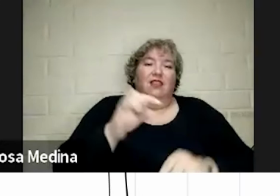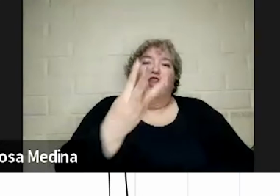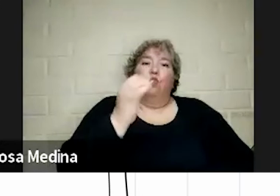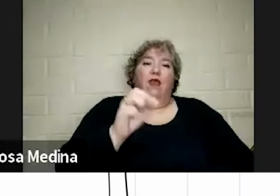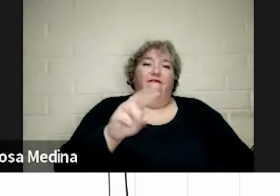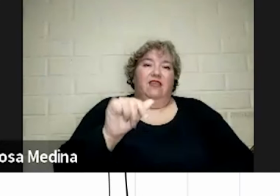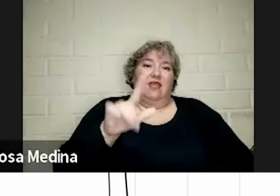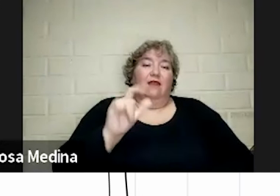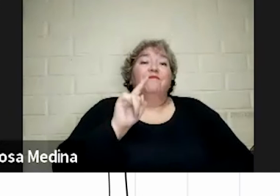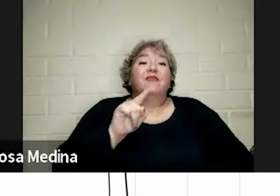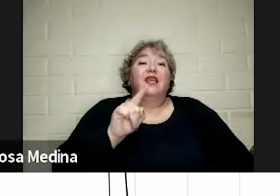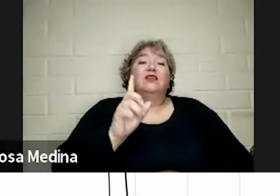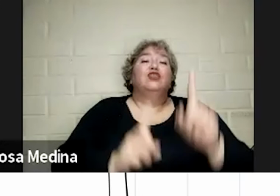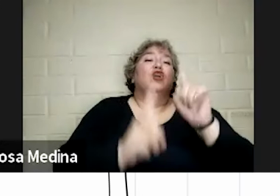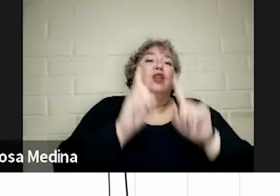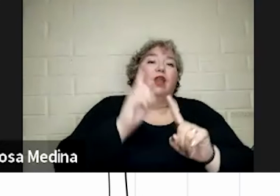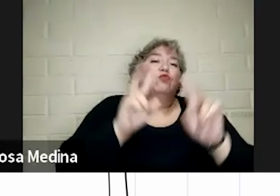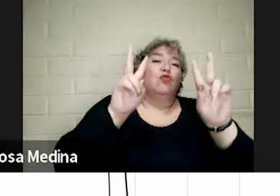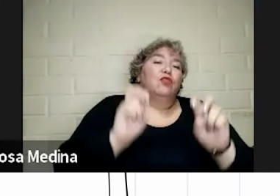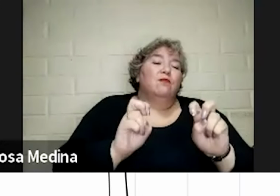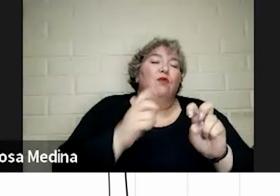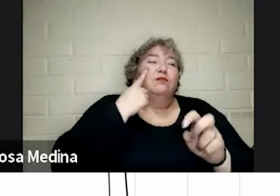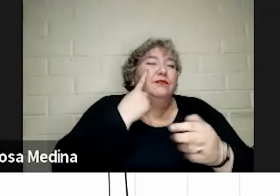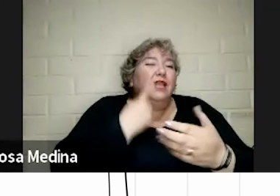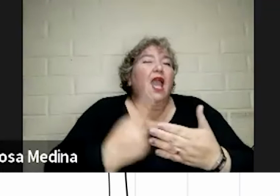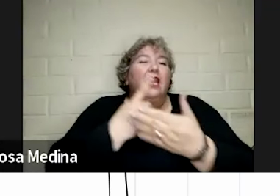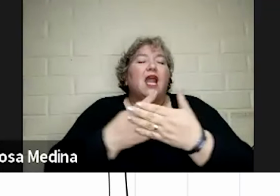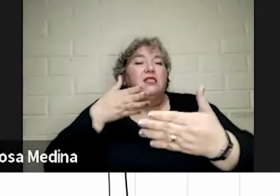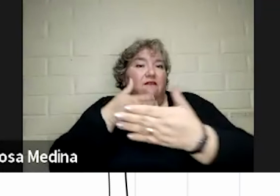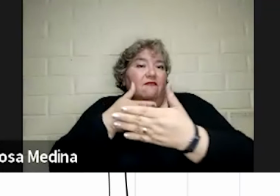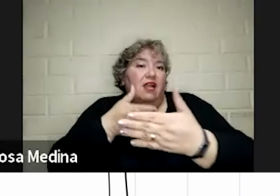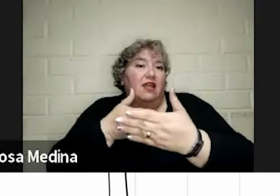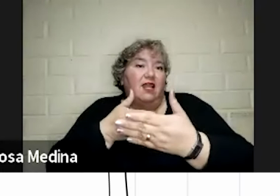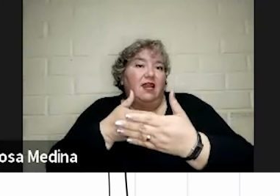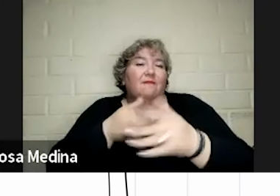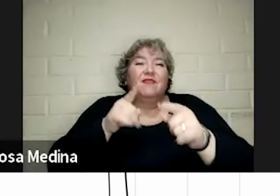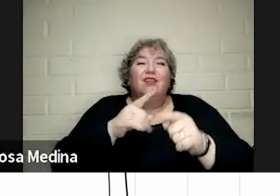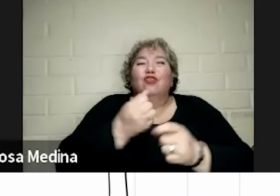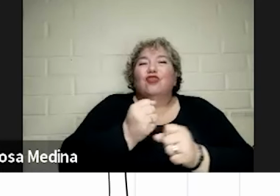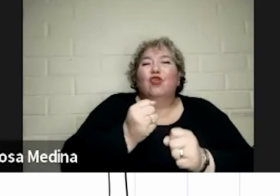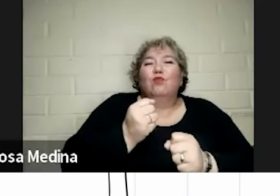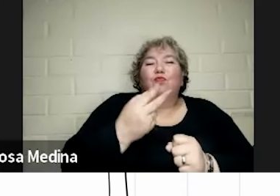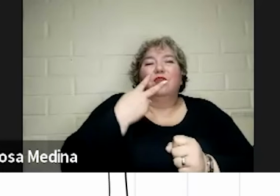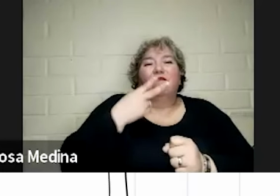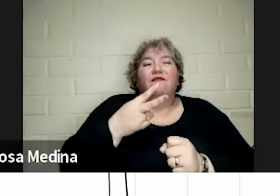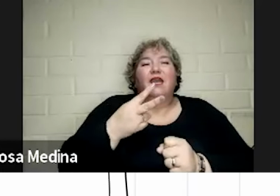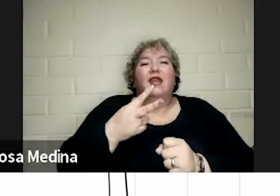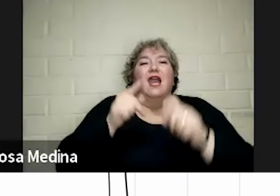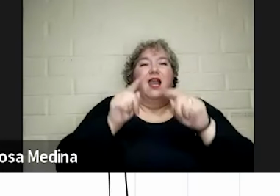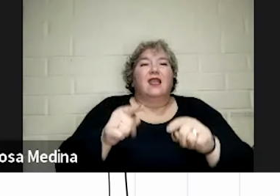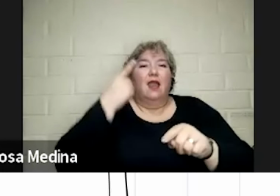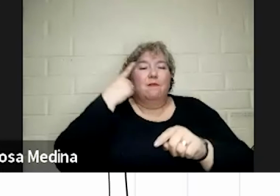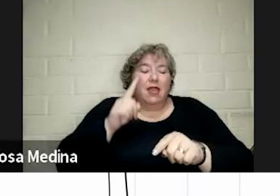Estas son algunas también, otro tipo de análisis de barreras y facilitadores. Esto tampoco alcancé como a verlo demasiado acá, pero es una de las estrategias